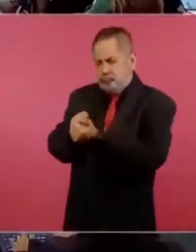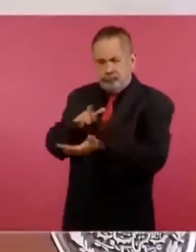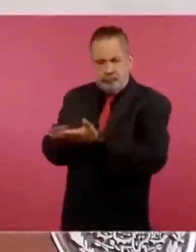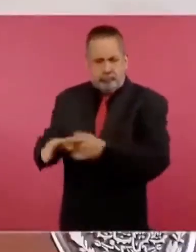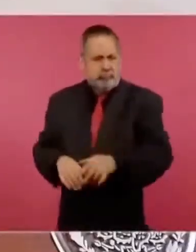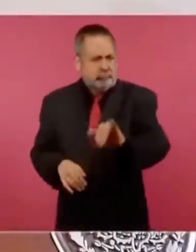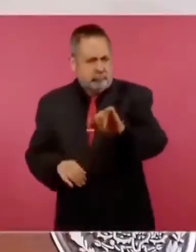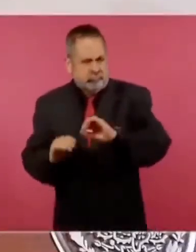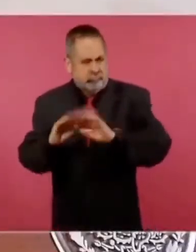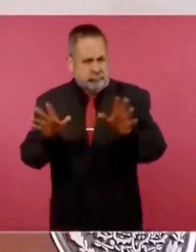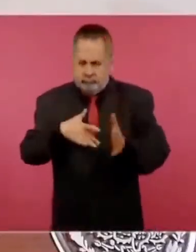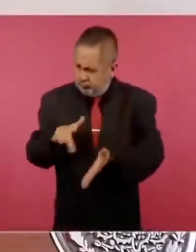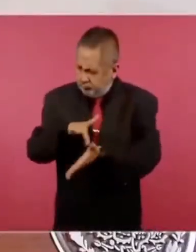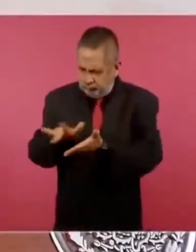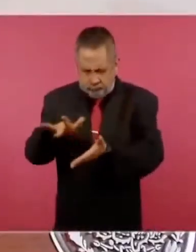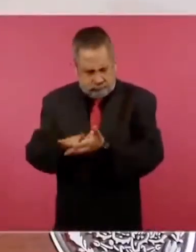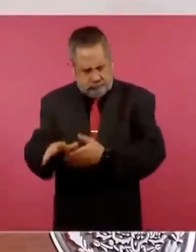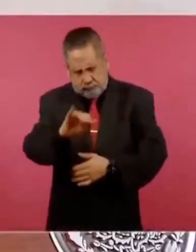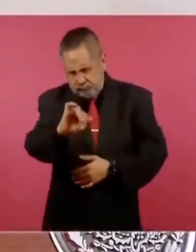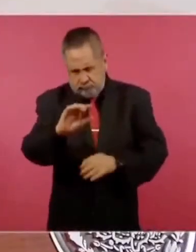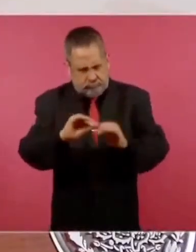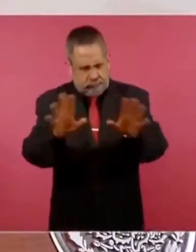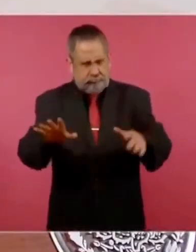presidente Sí claro que